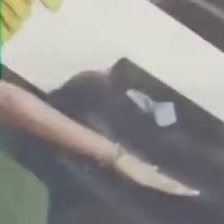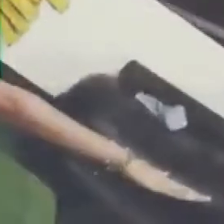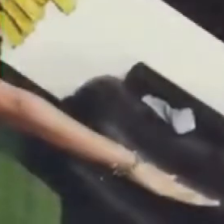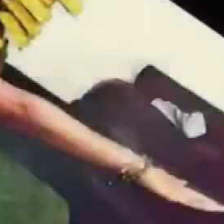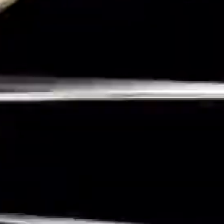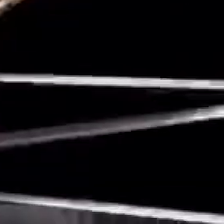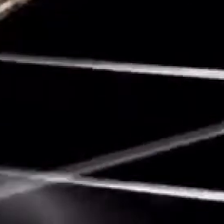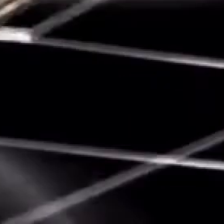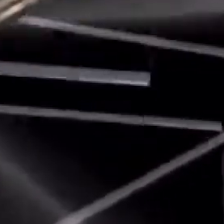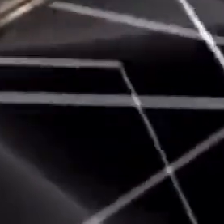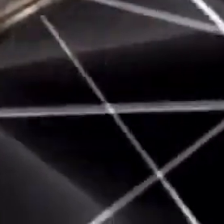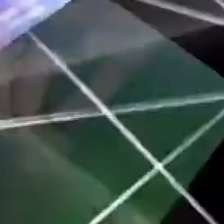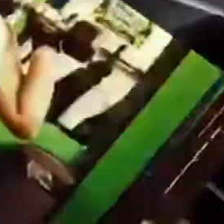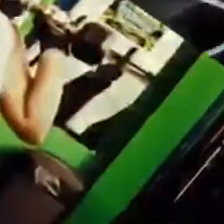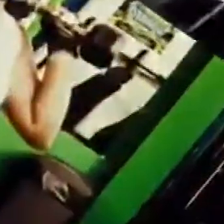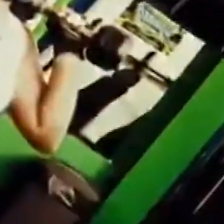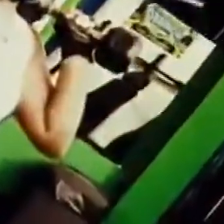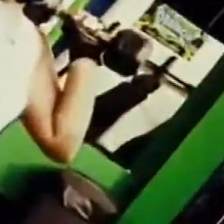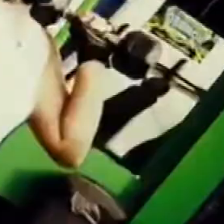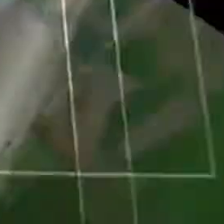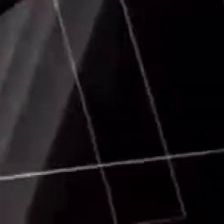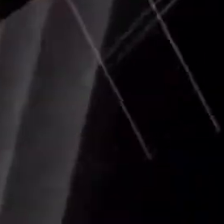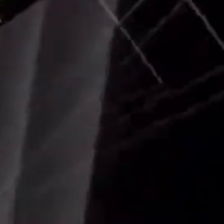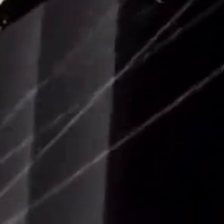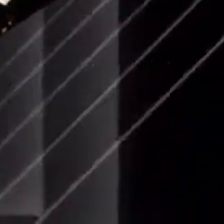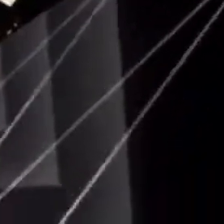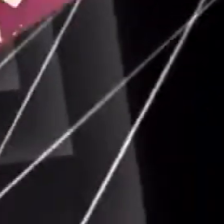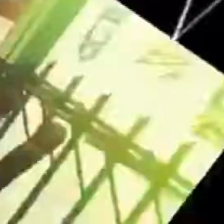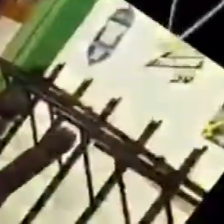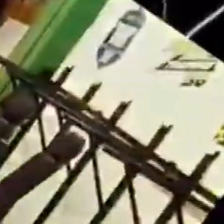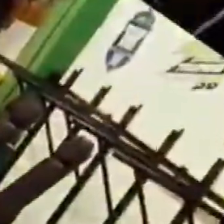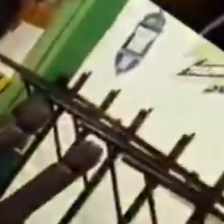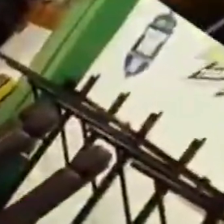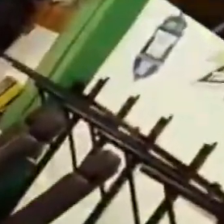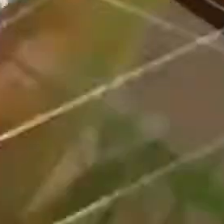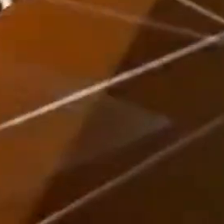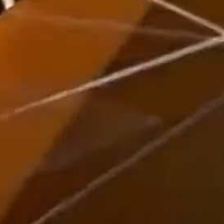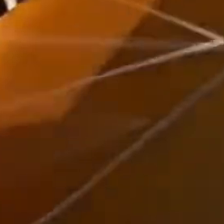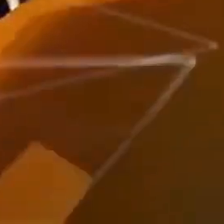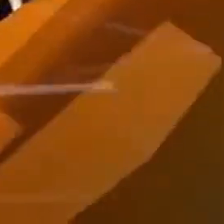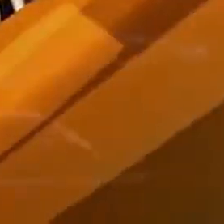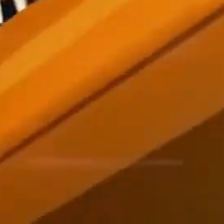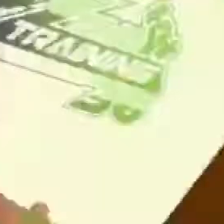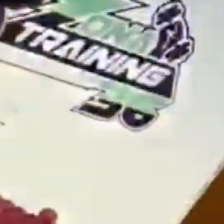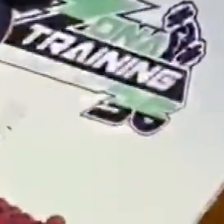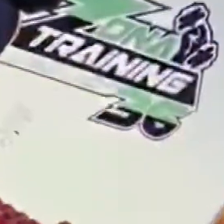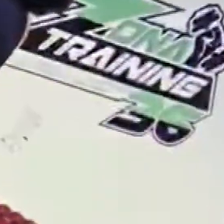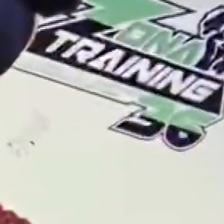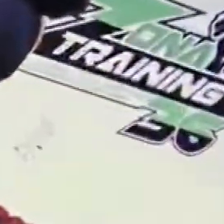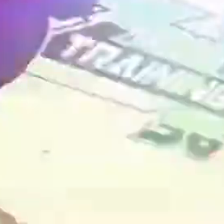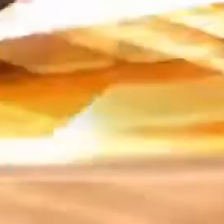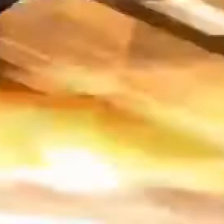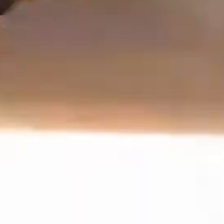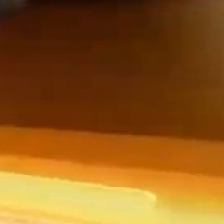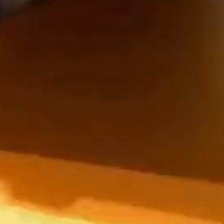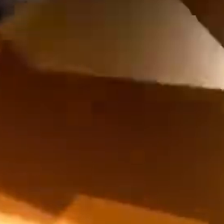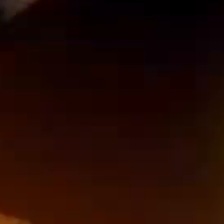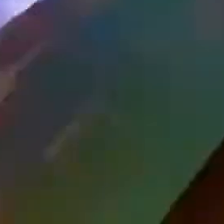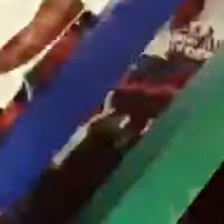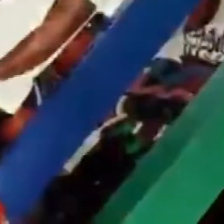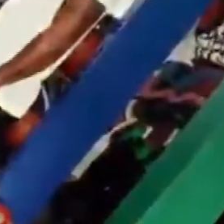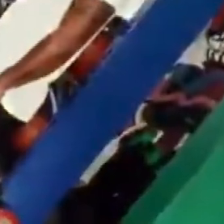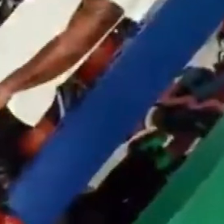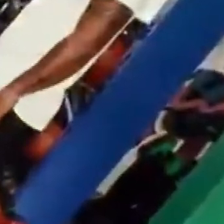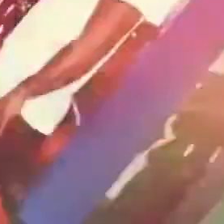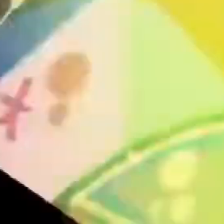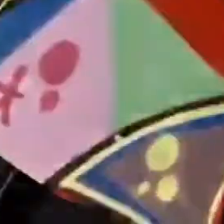Saca la mejor versión de ti en Zona Training 36. Más que un gym, una familia. Estamos ubicados en la avenida 36